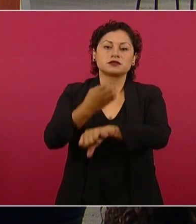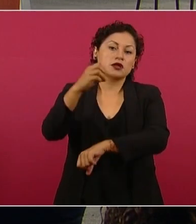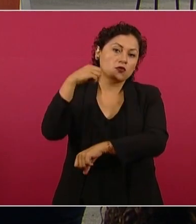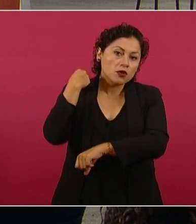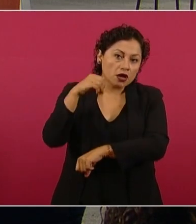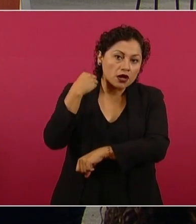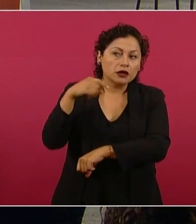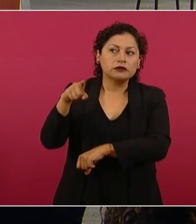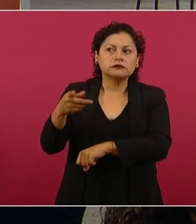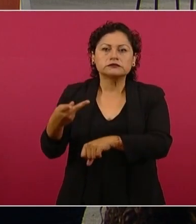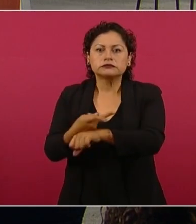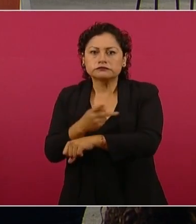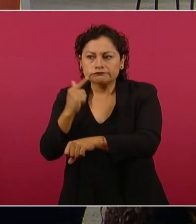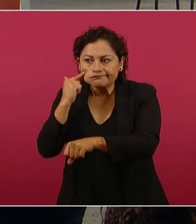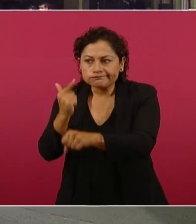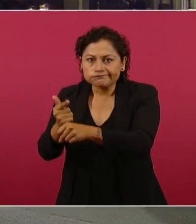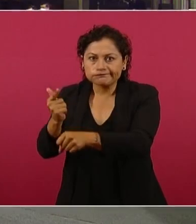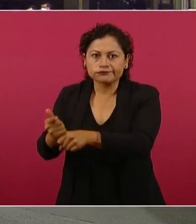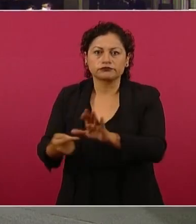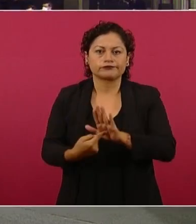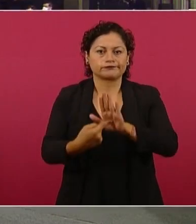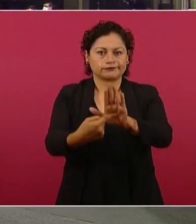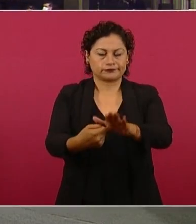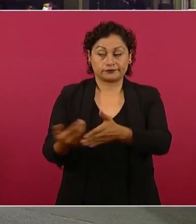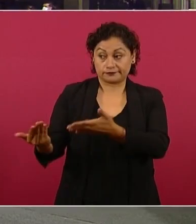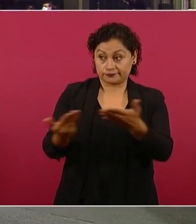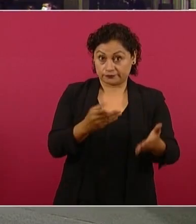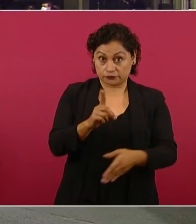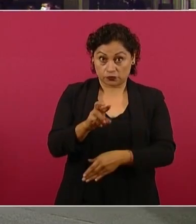Colima. Hugo, por favor.